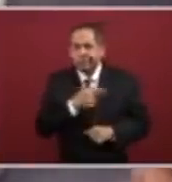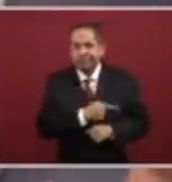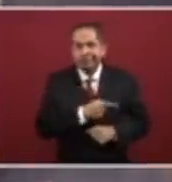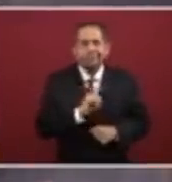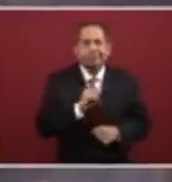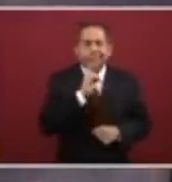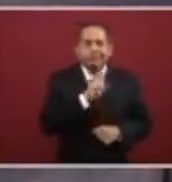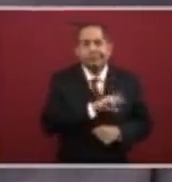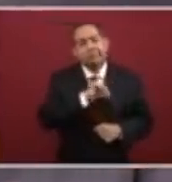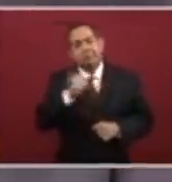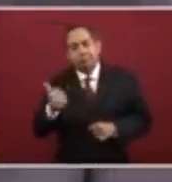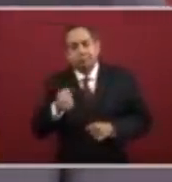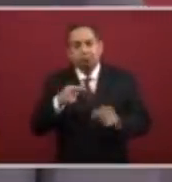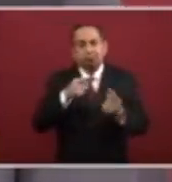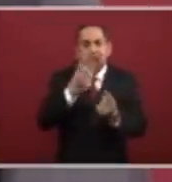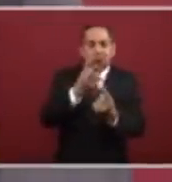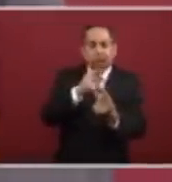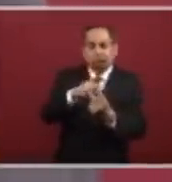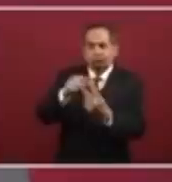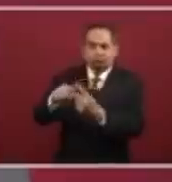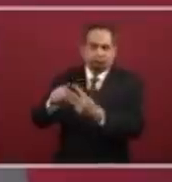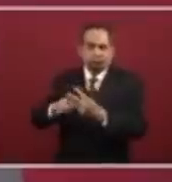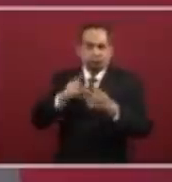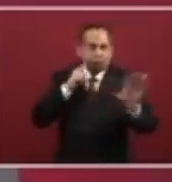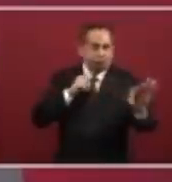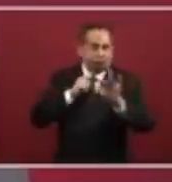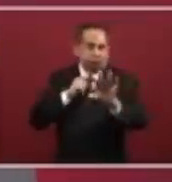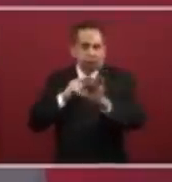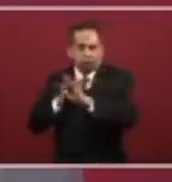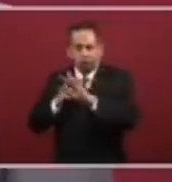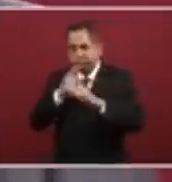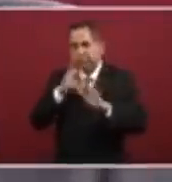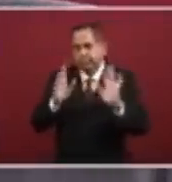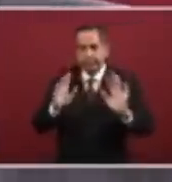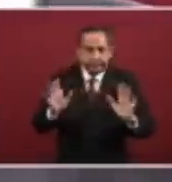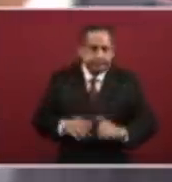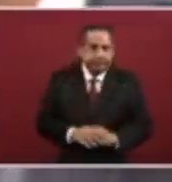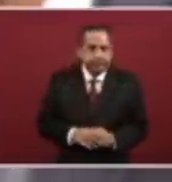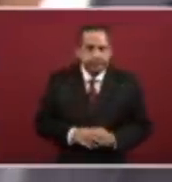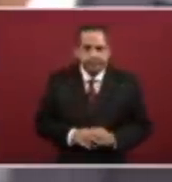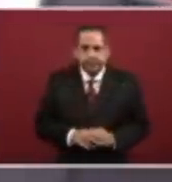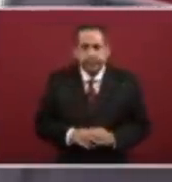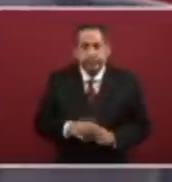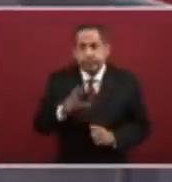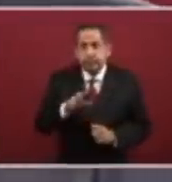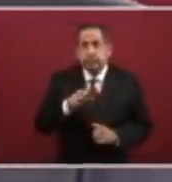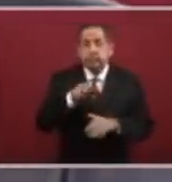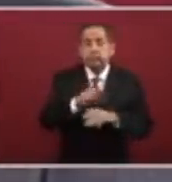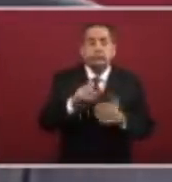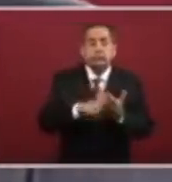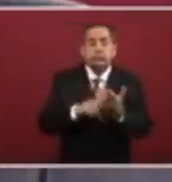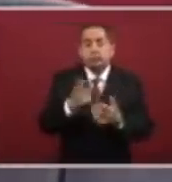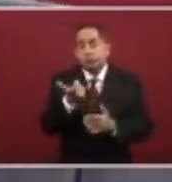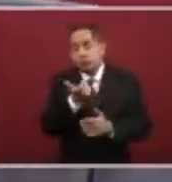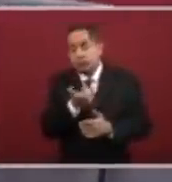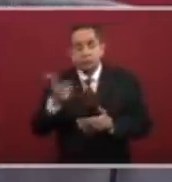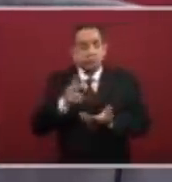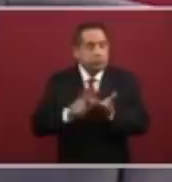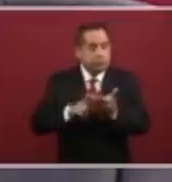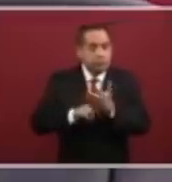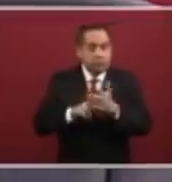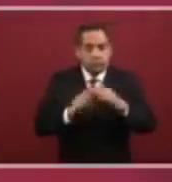recurrió a estas empresas. El sobreprecio al que yo